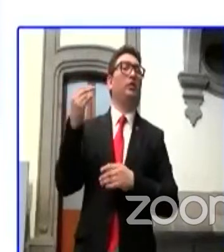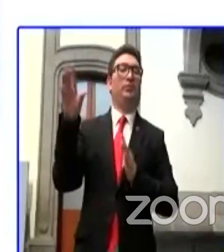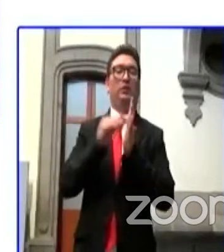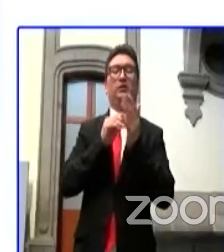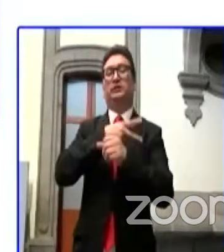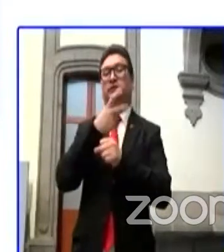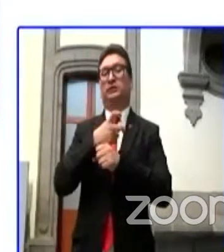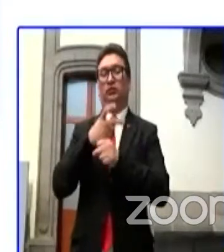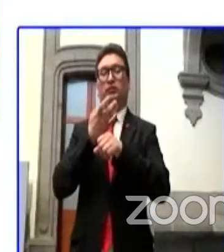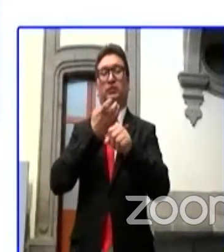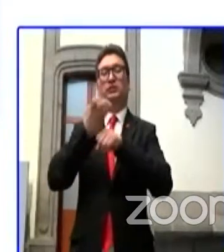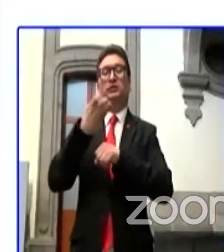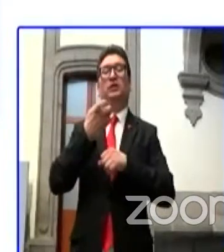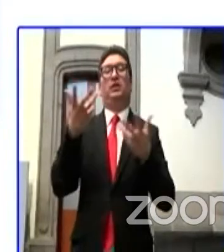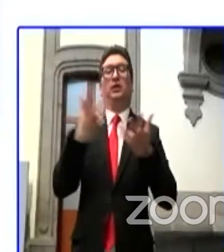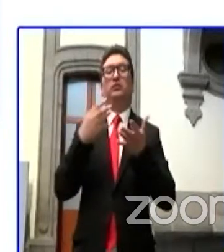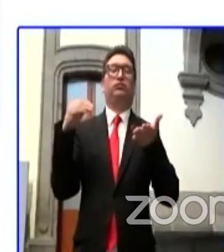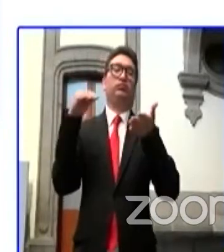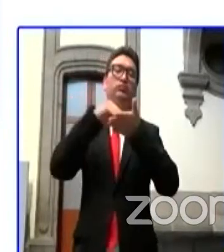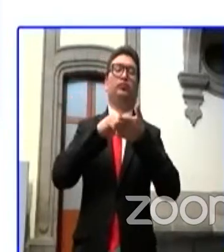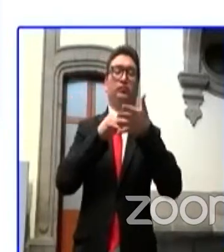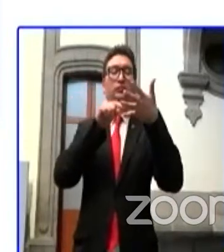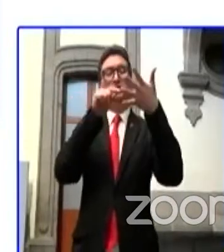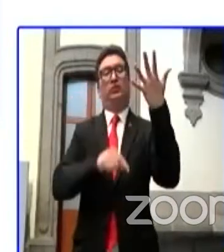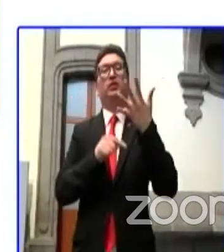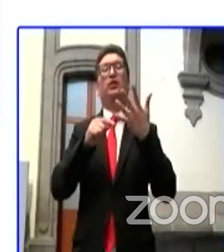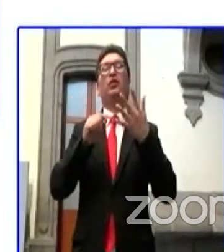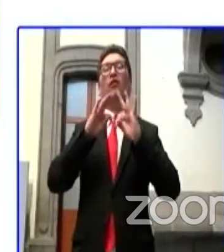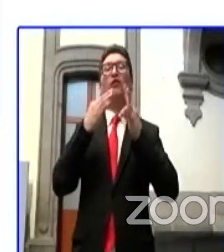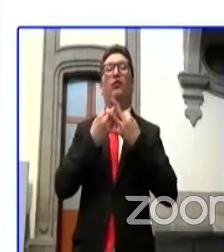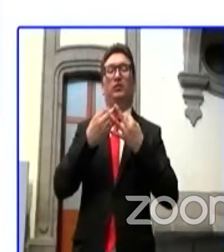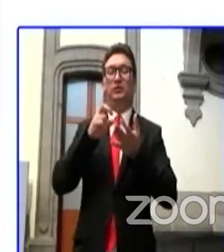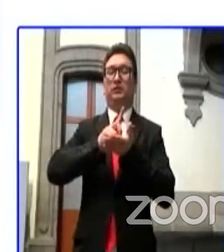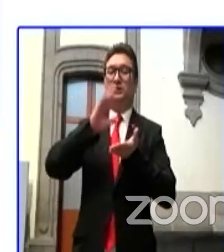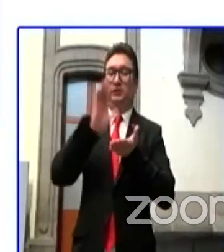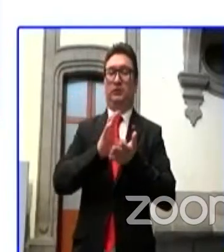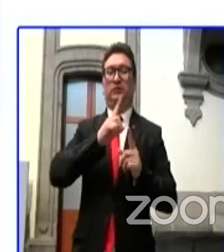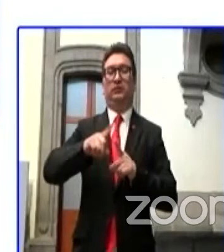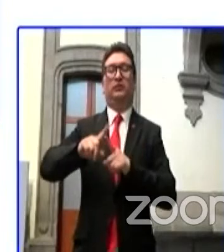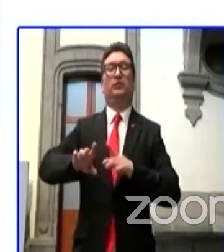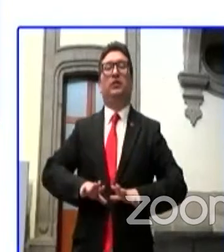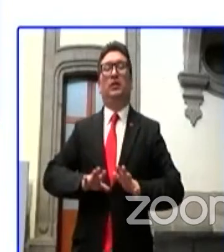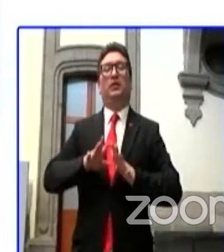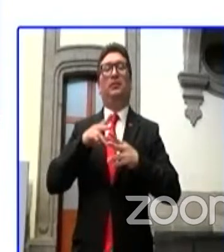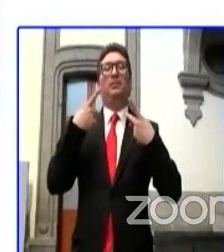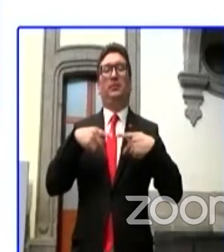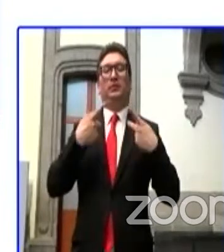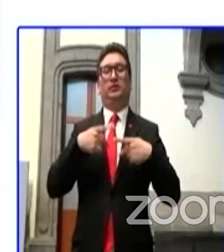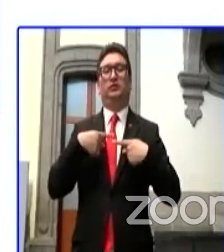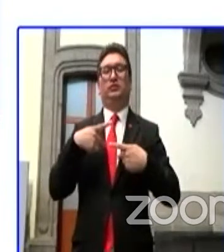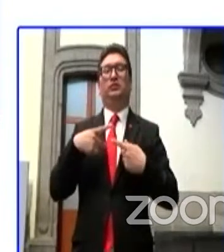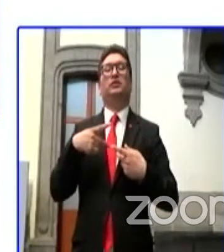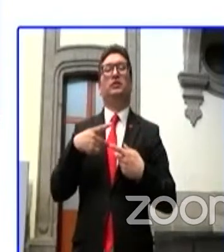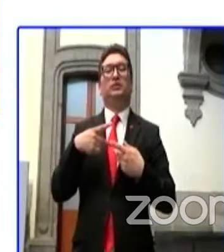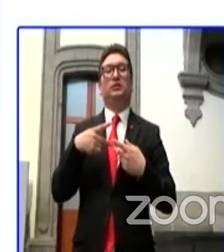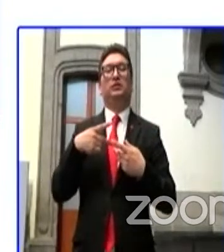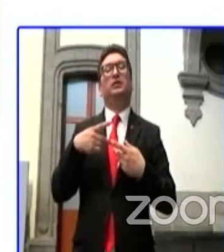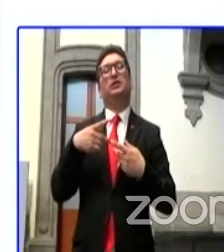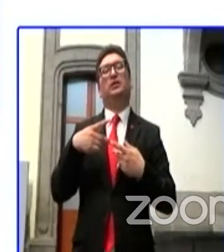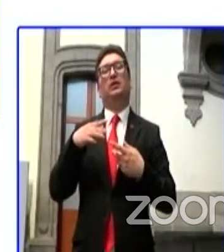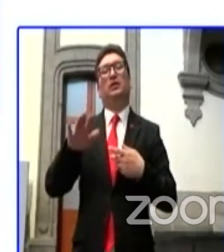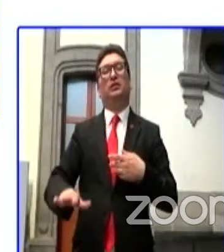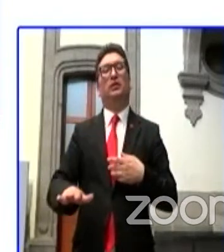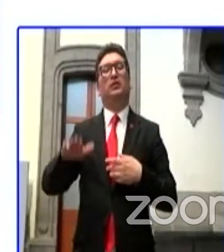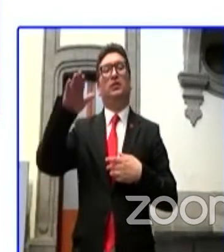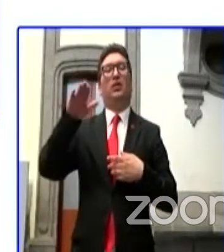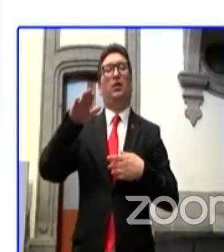entidad federativa que incluimos en los tipos y condición de discapacidad a las personas de talla y peso, haciendo alusión a las